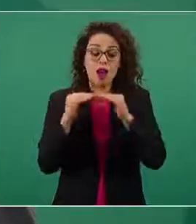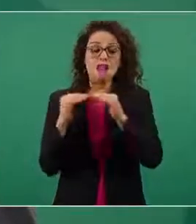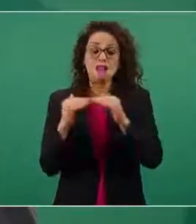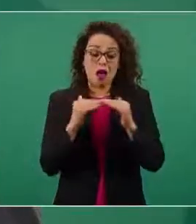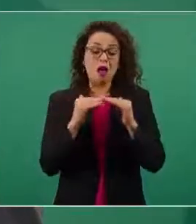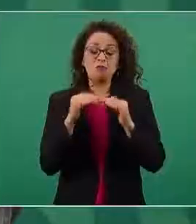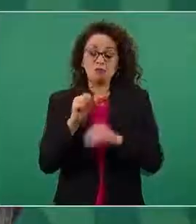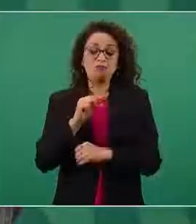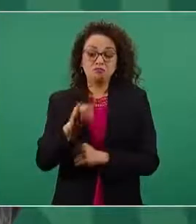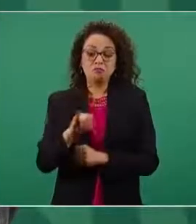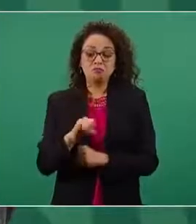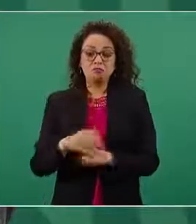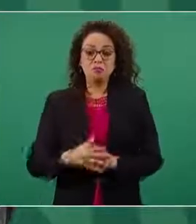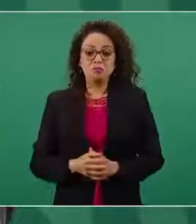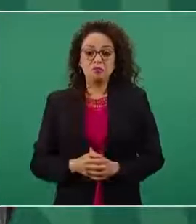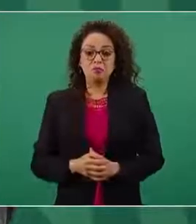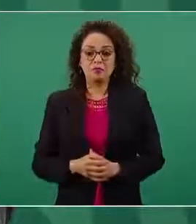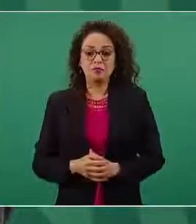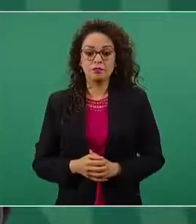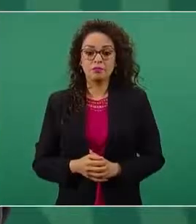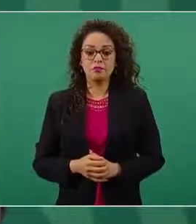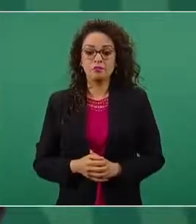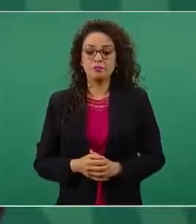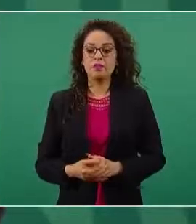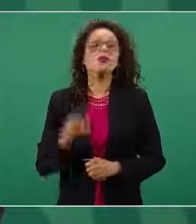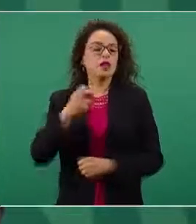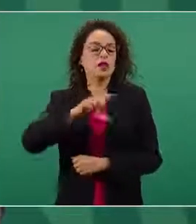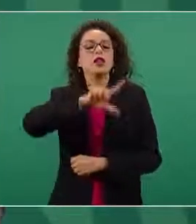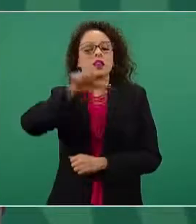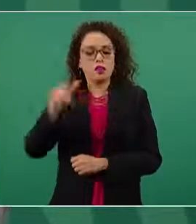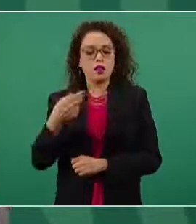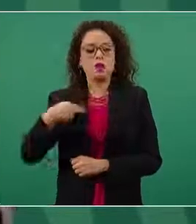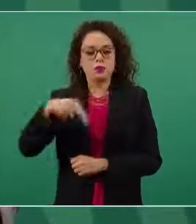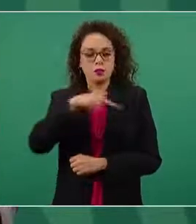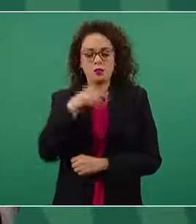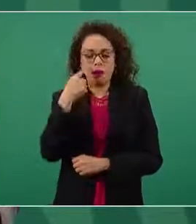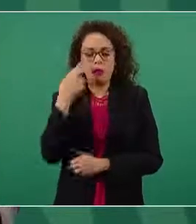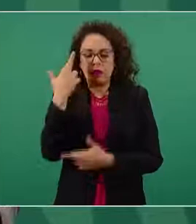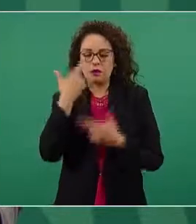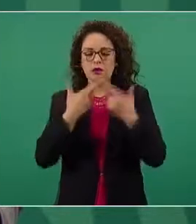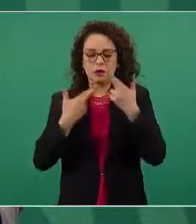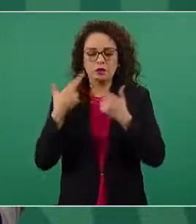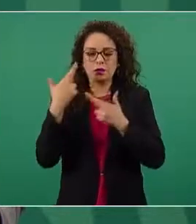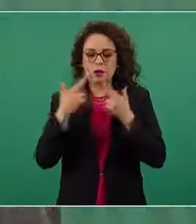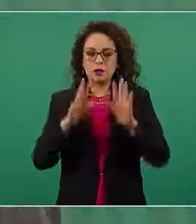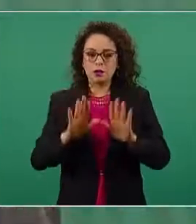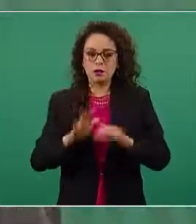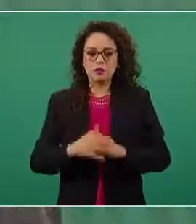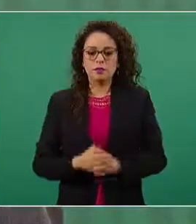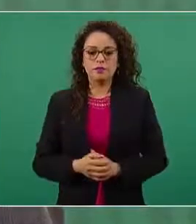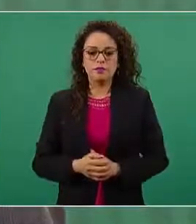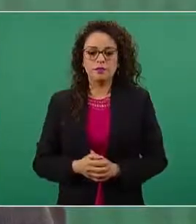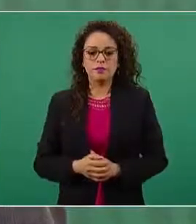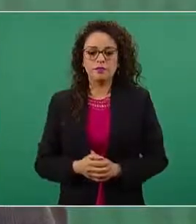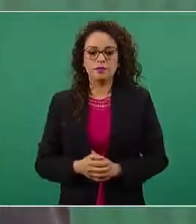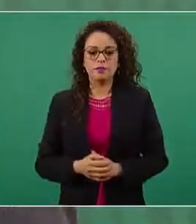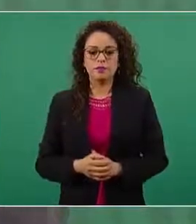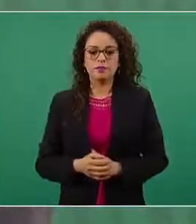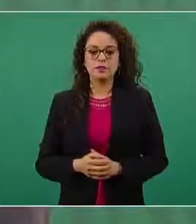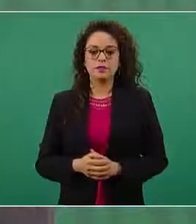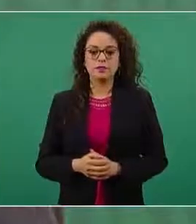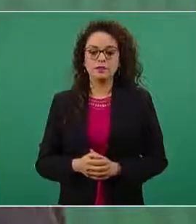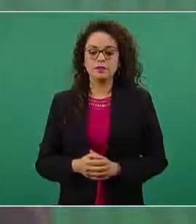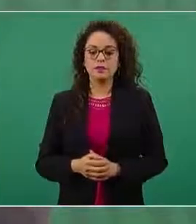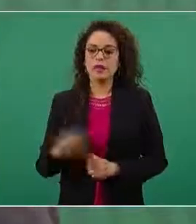Entonces, vamos a verlo y yo creo que con la entrevista que